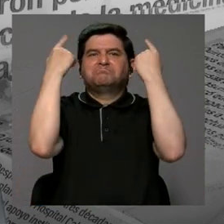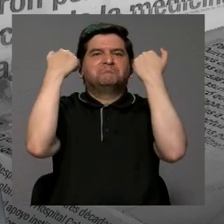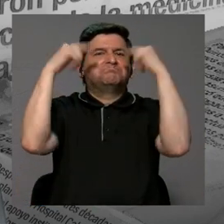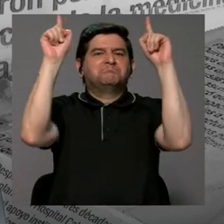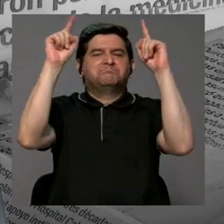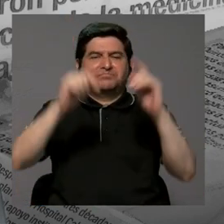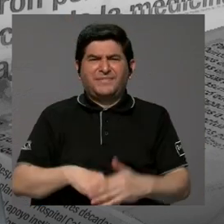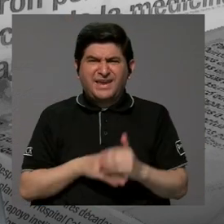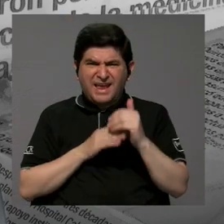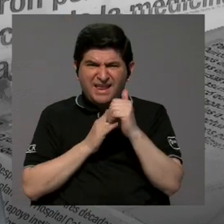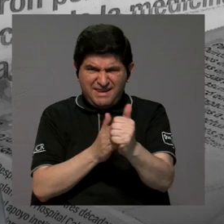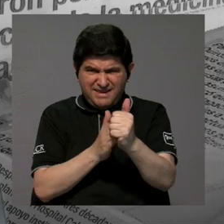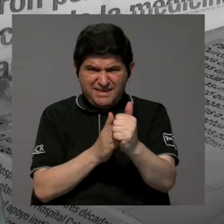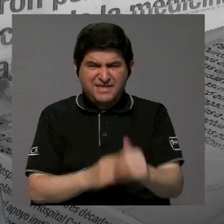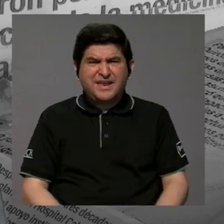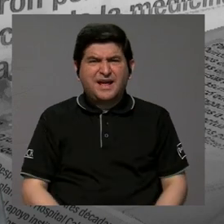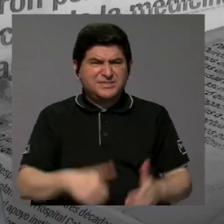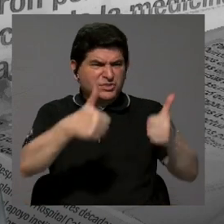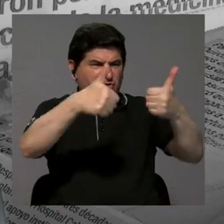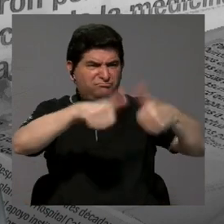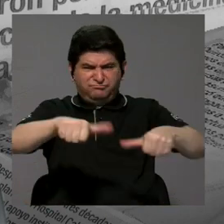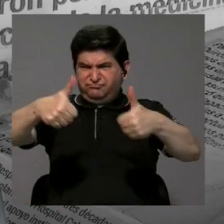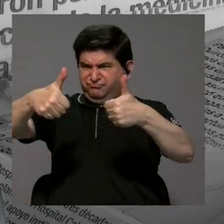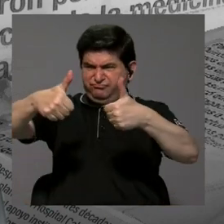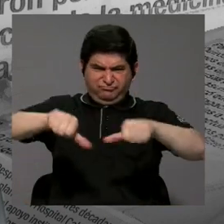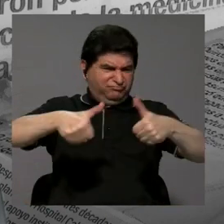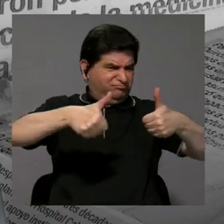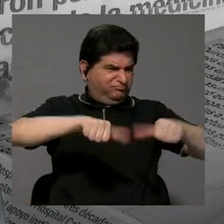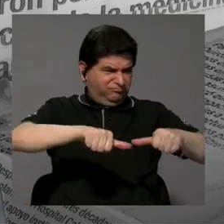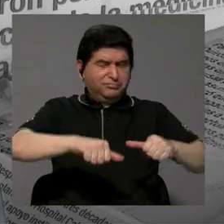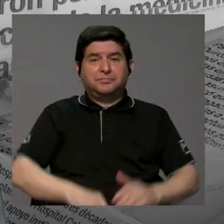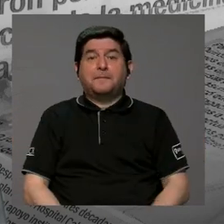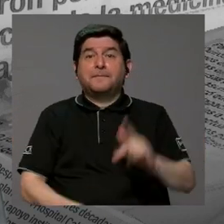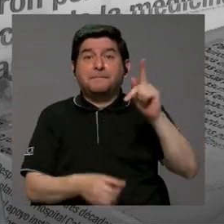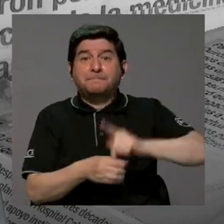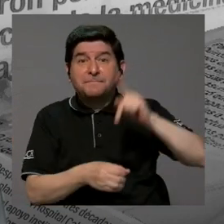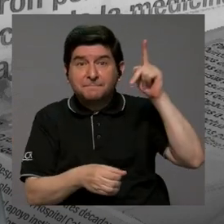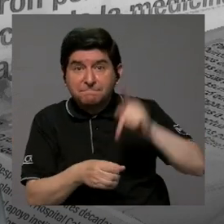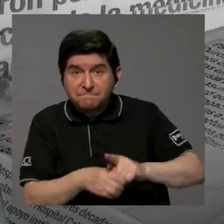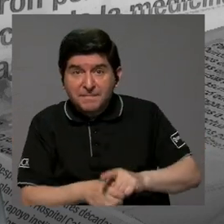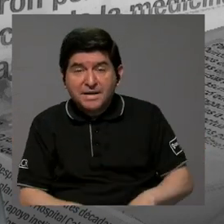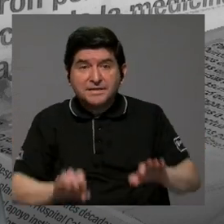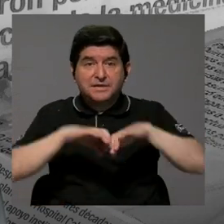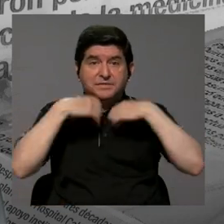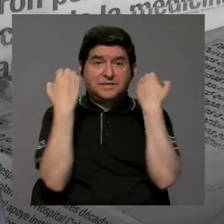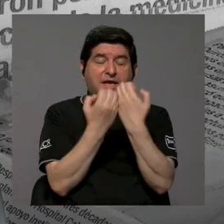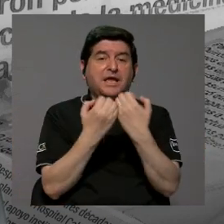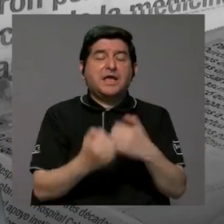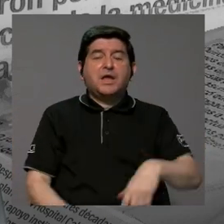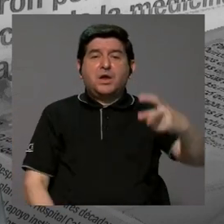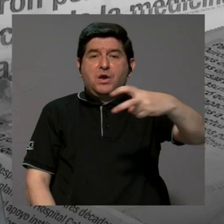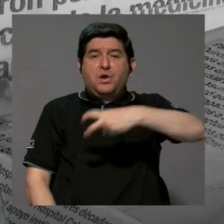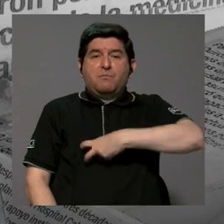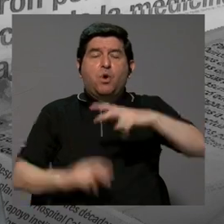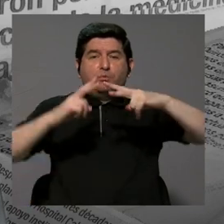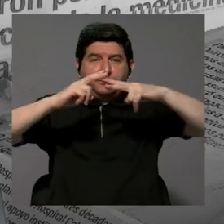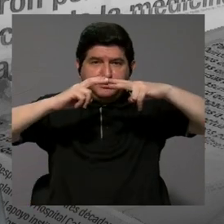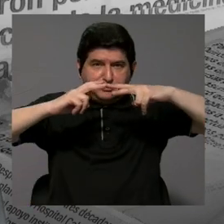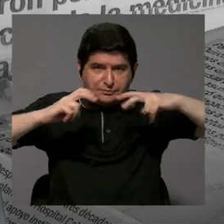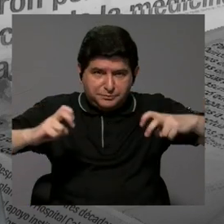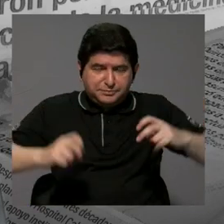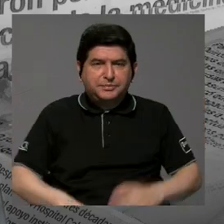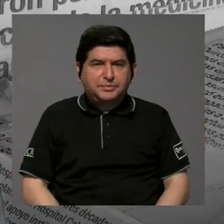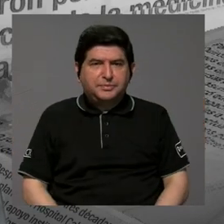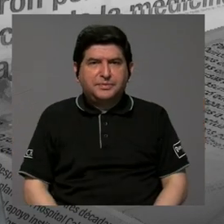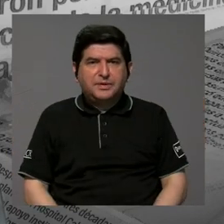un liderazgo que busque el consenso, que busque la participación de los equipos de trasplante para analizar,